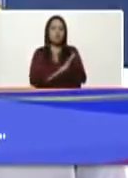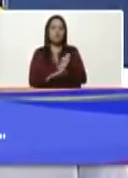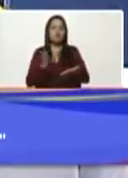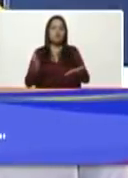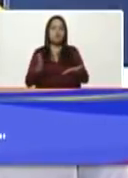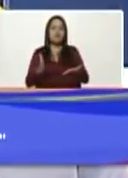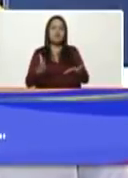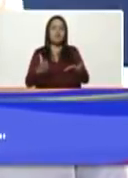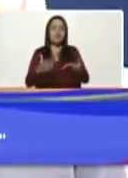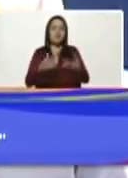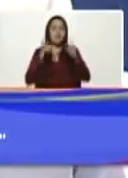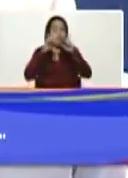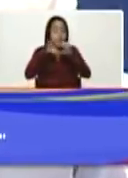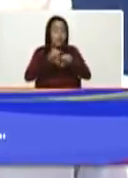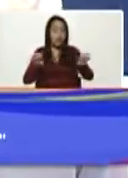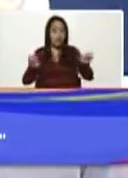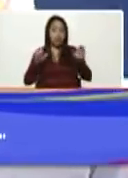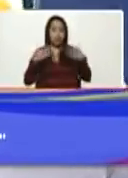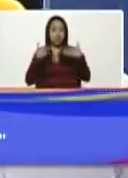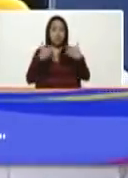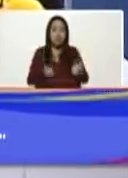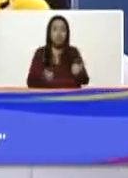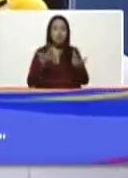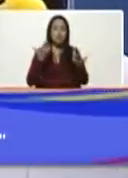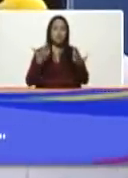Comunitaria, Enfermería Integral Comunitaria,